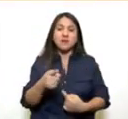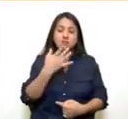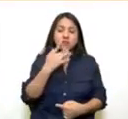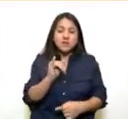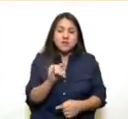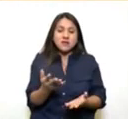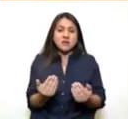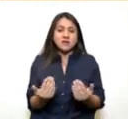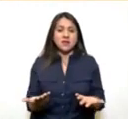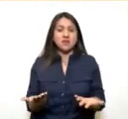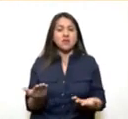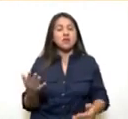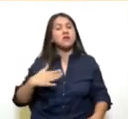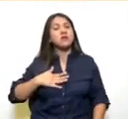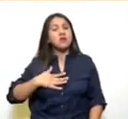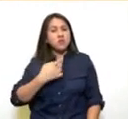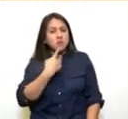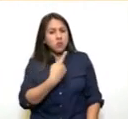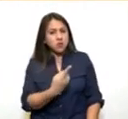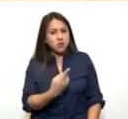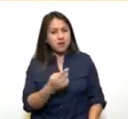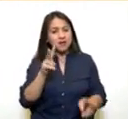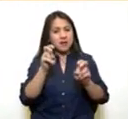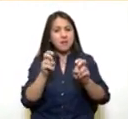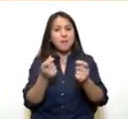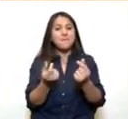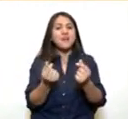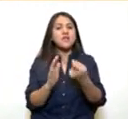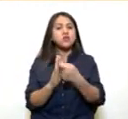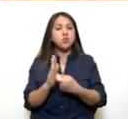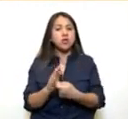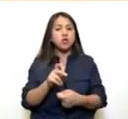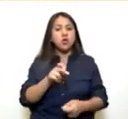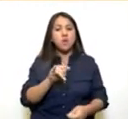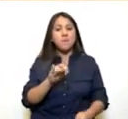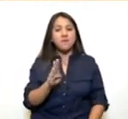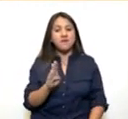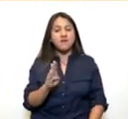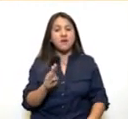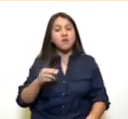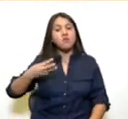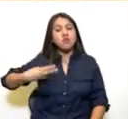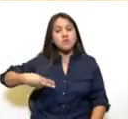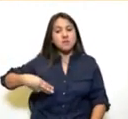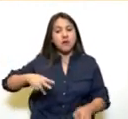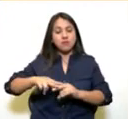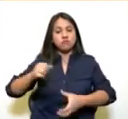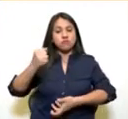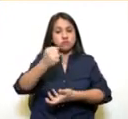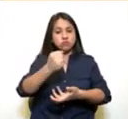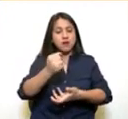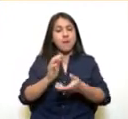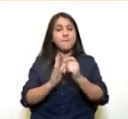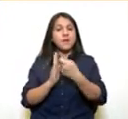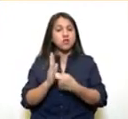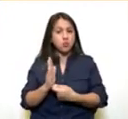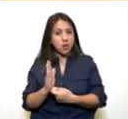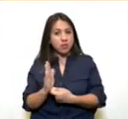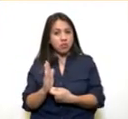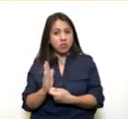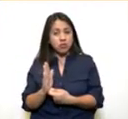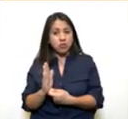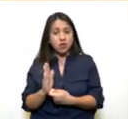preguntarle a propósito de lo que usted decía del presupuesto per cápita municipal el presupuesto para ubicarnos